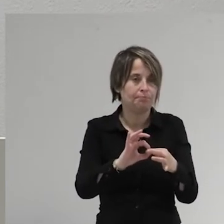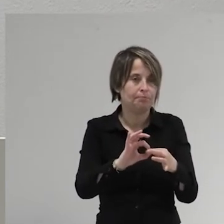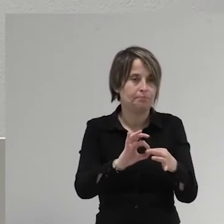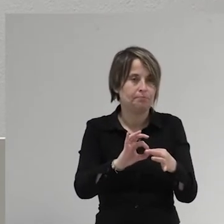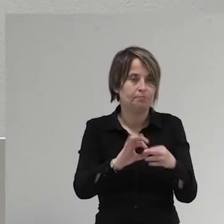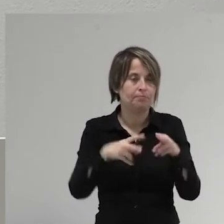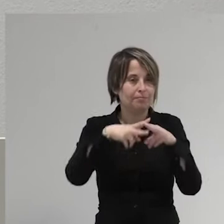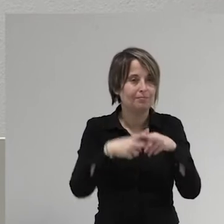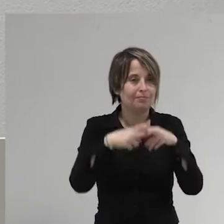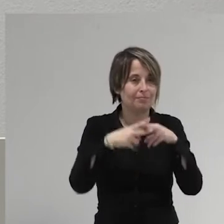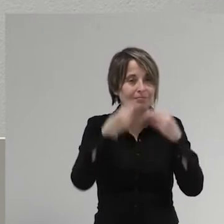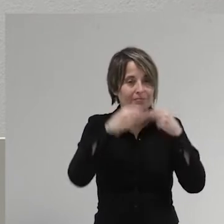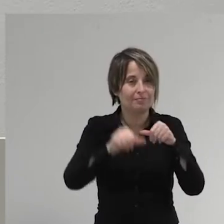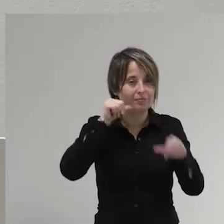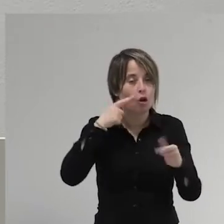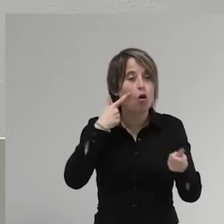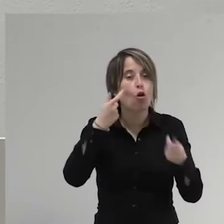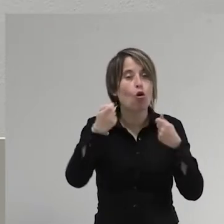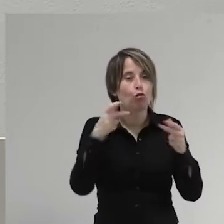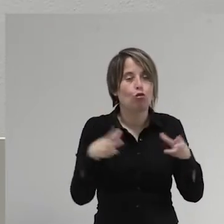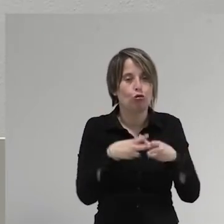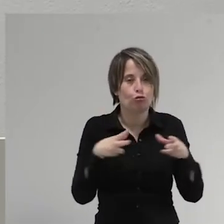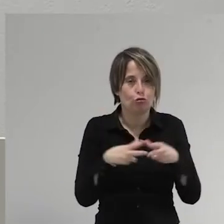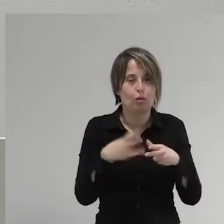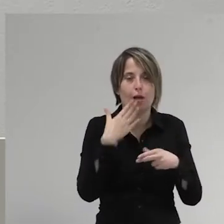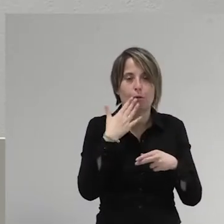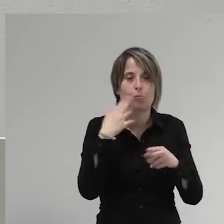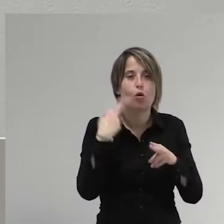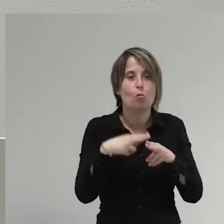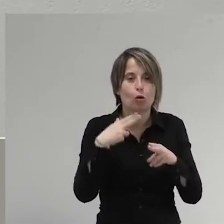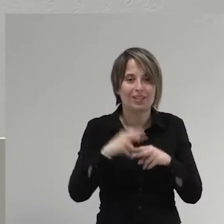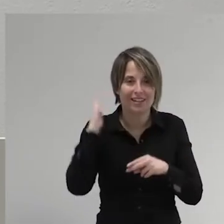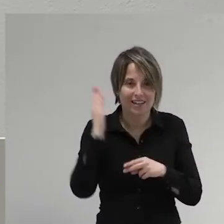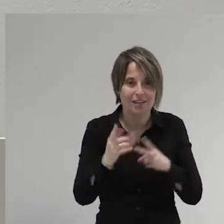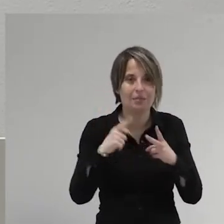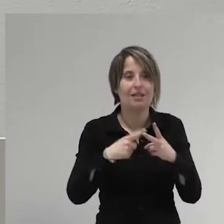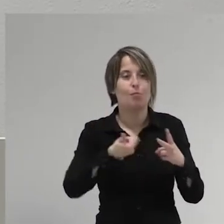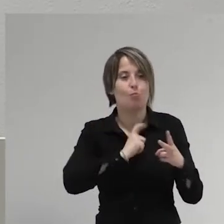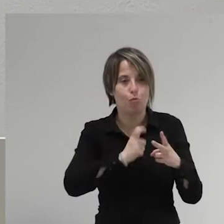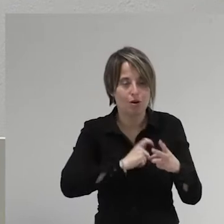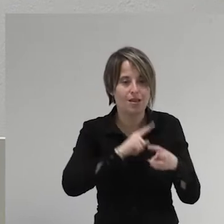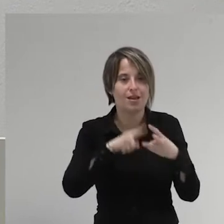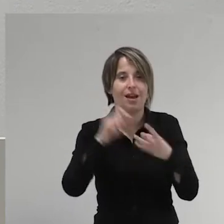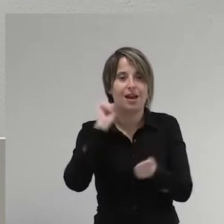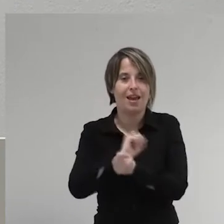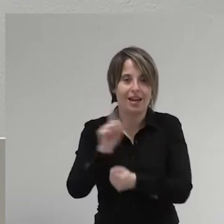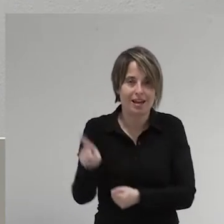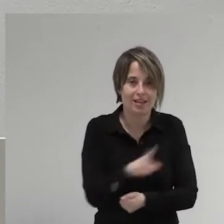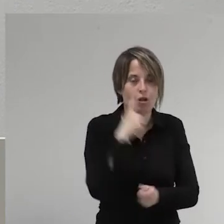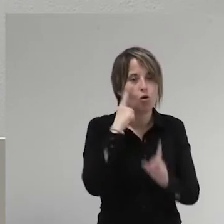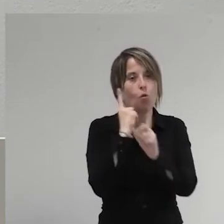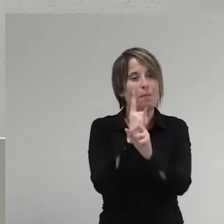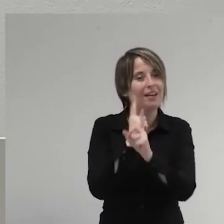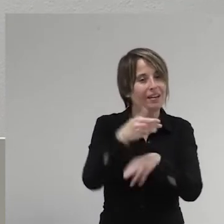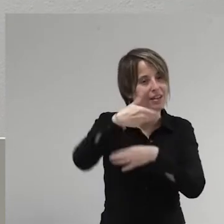los mecanismos clásicos de control social, como pueden ser la política criminal, la actividad policial, la encarcelación o la vigilancia